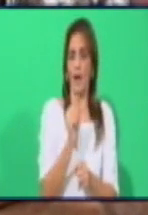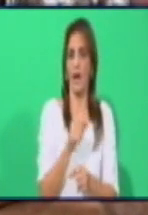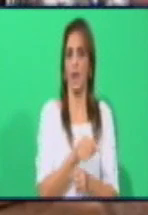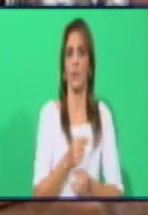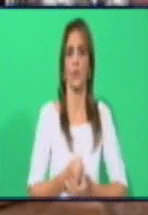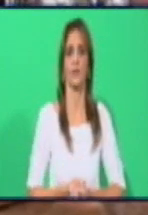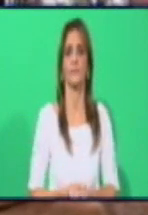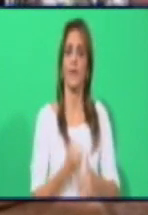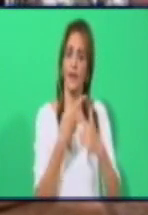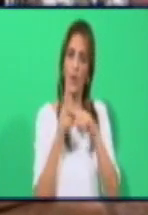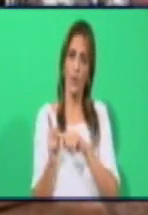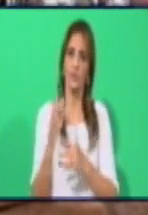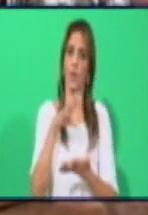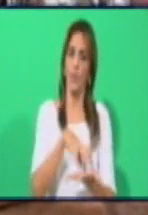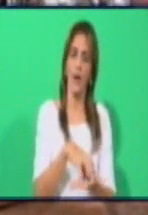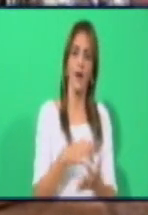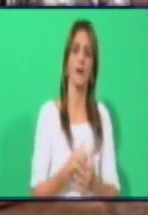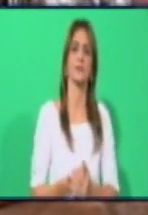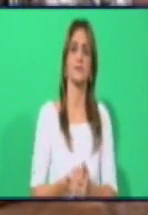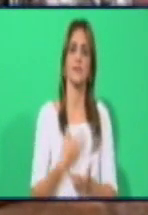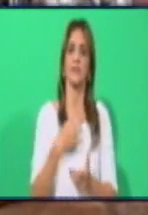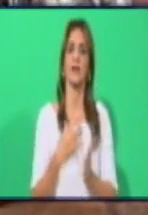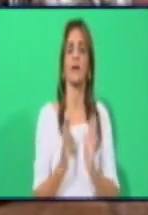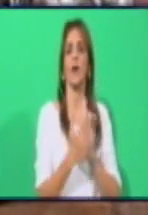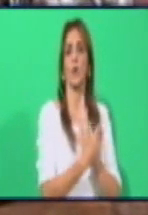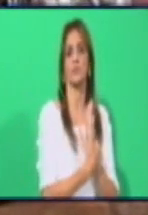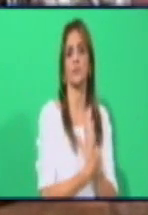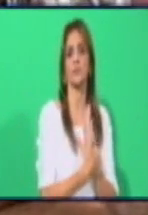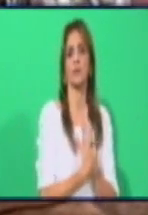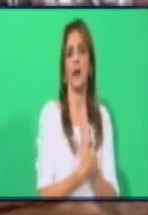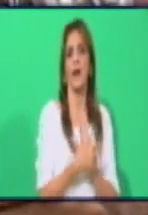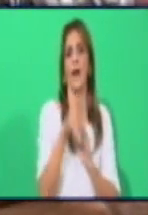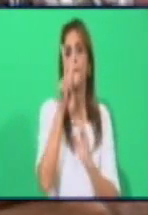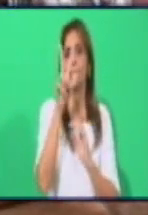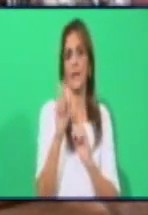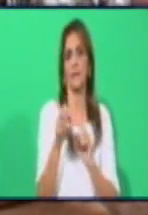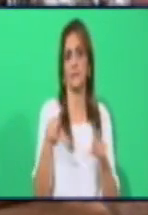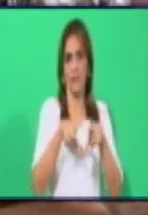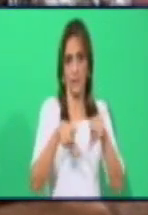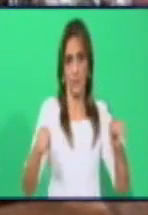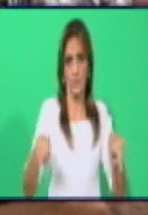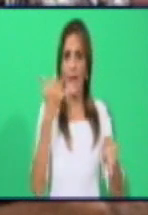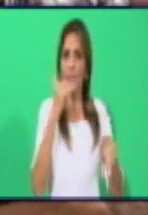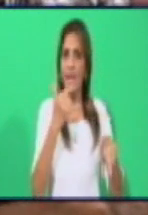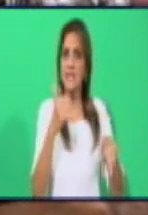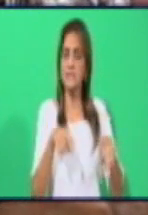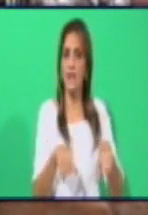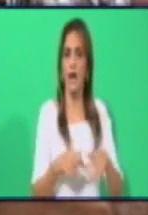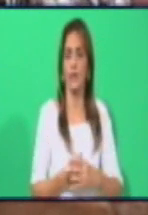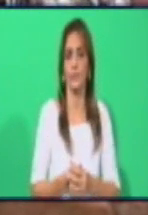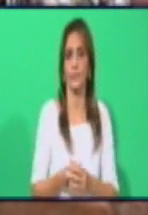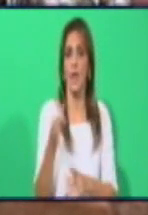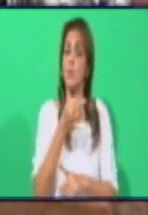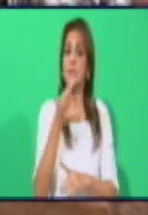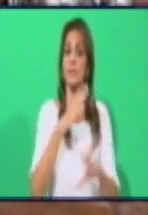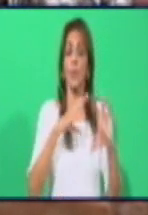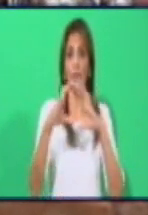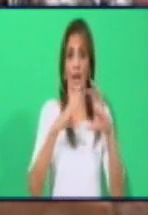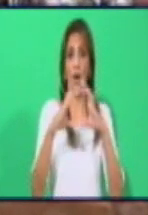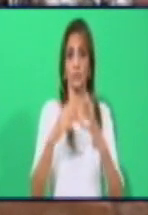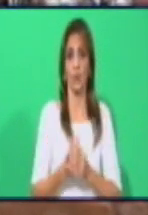Divina Fantasía tenía escondido, sin ofertar, 20 gruesas de cigarro. En el caso del municipio de Cauto Cristo,